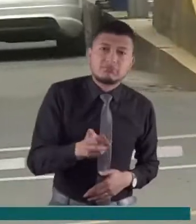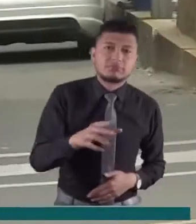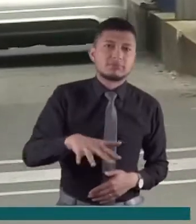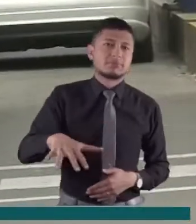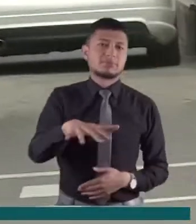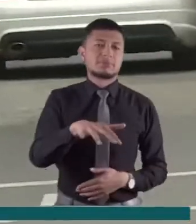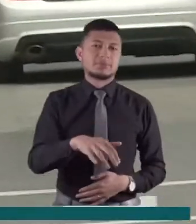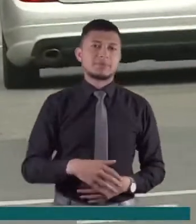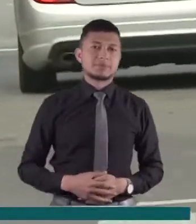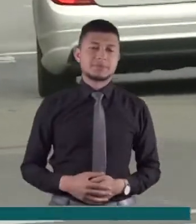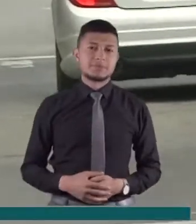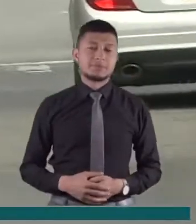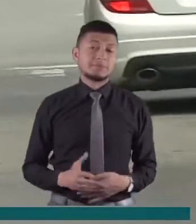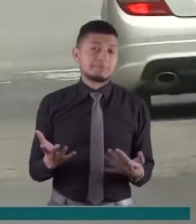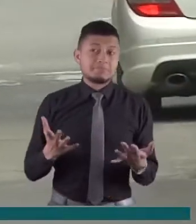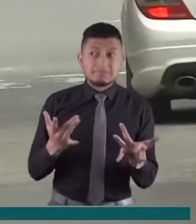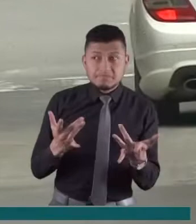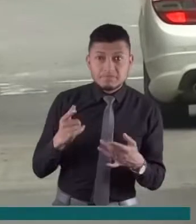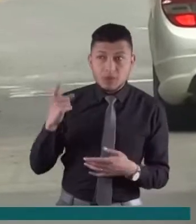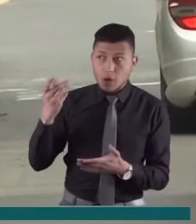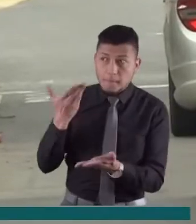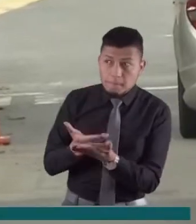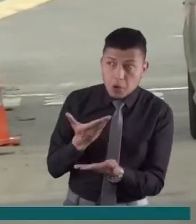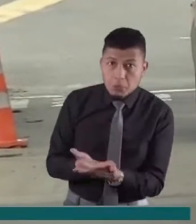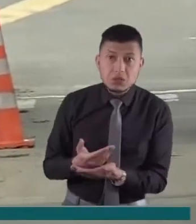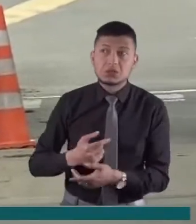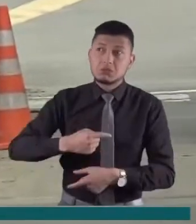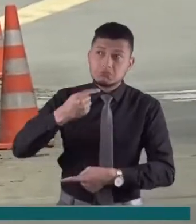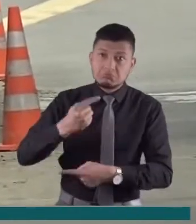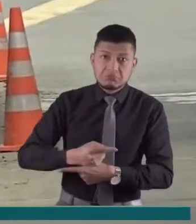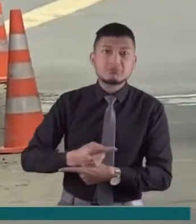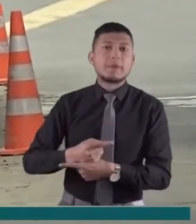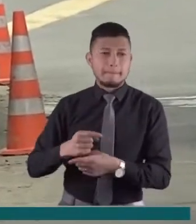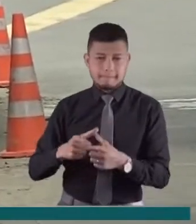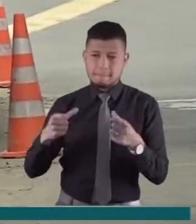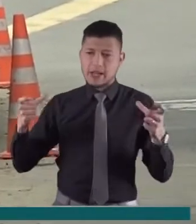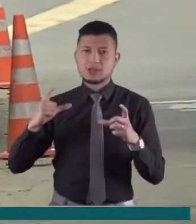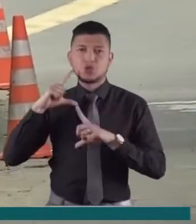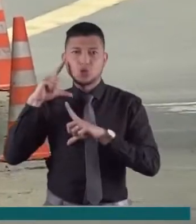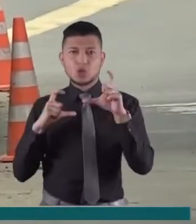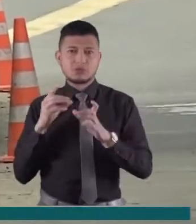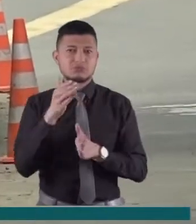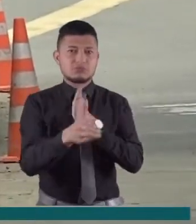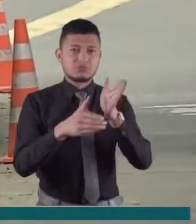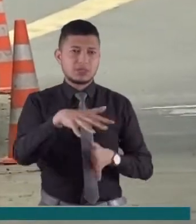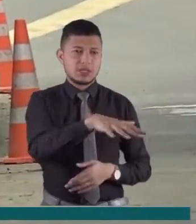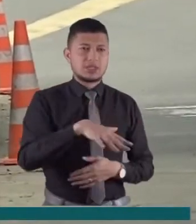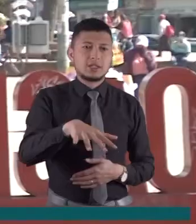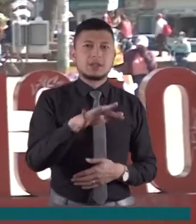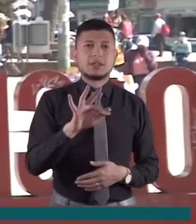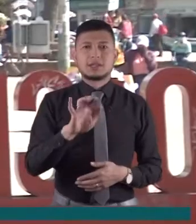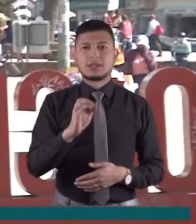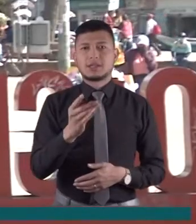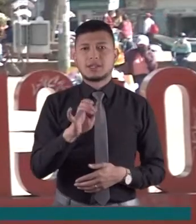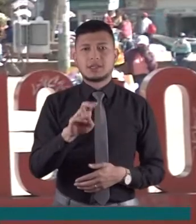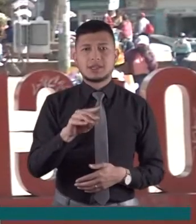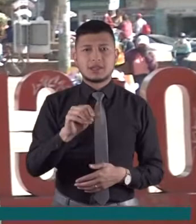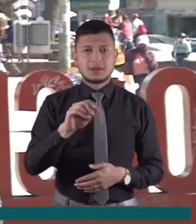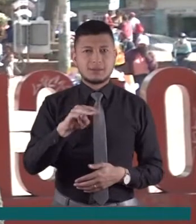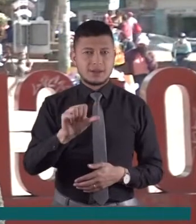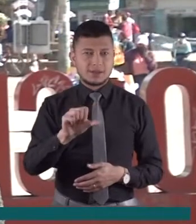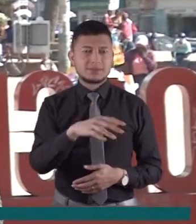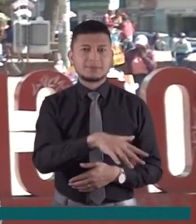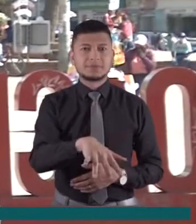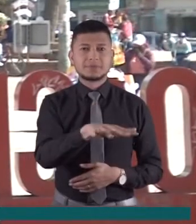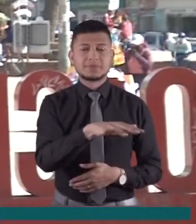igualmente se espera que llegara a prosperar la propuesta y se concrete aumente la de turistas al salto del tequendama los estudios de